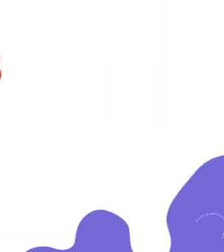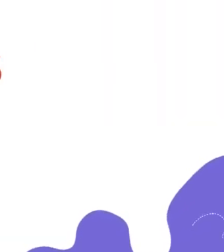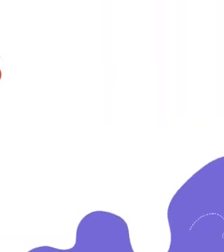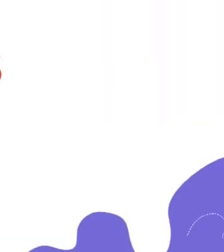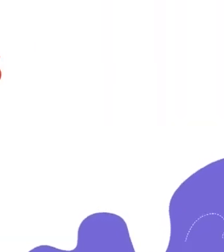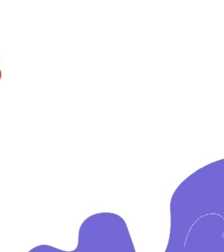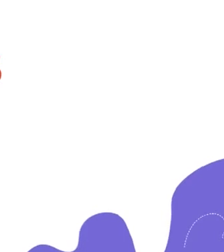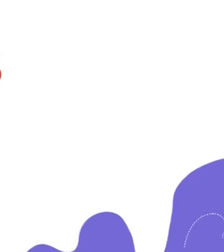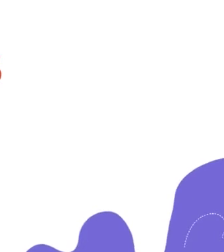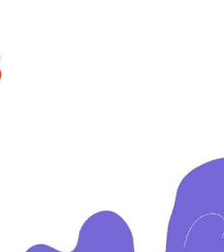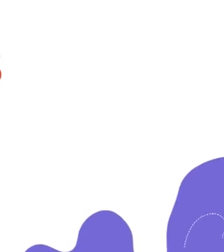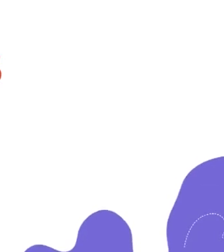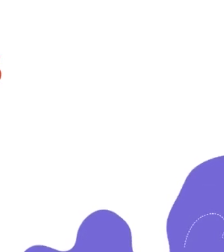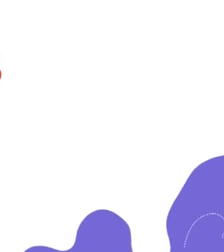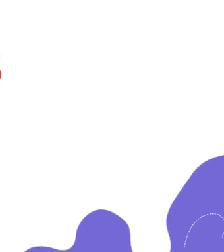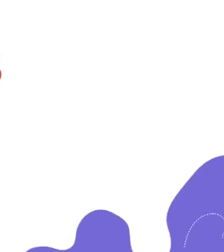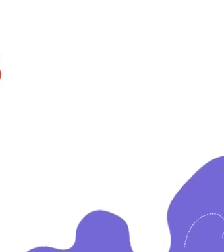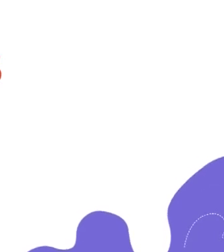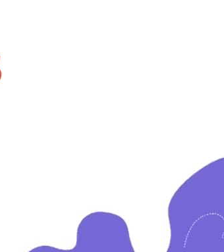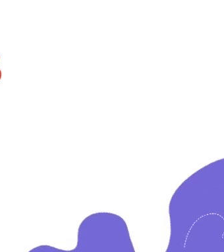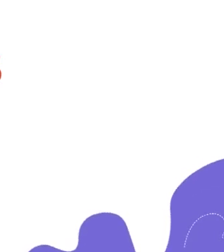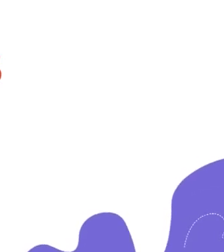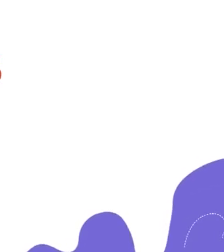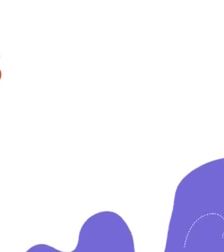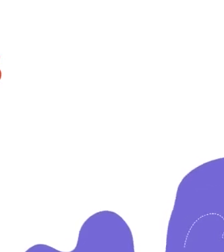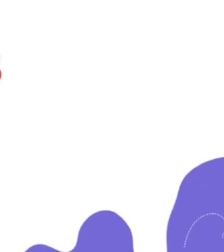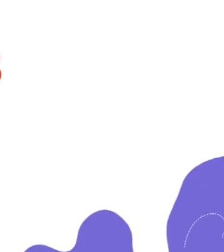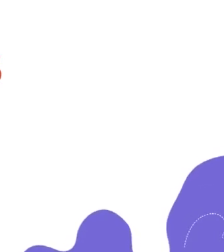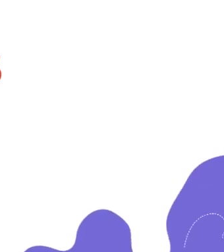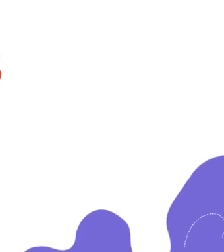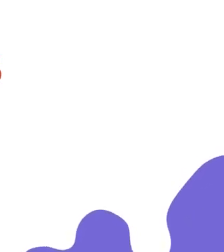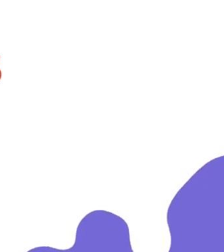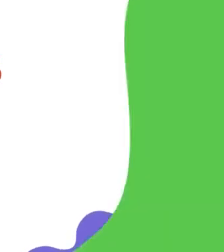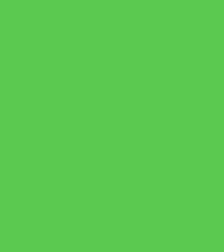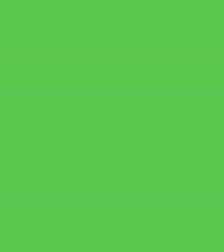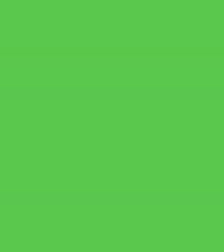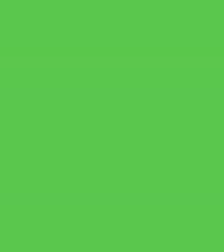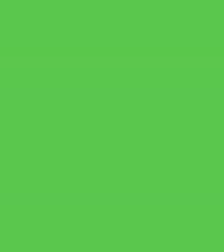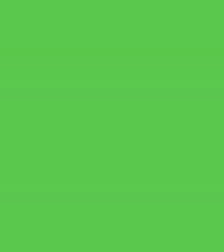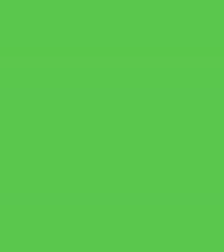Educación Básica Especial, Programa de Intervención Temprana, PRITE.